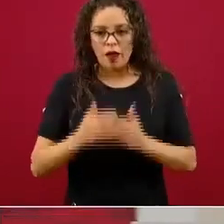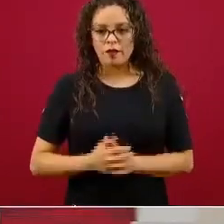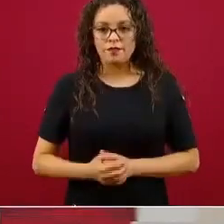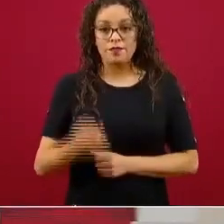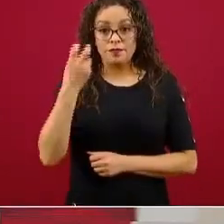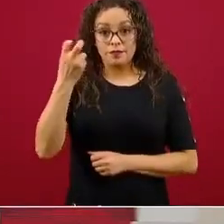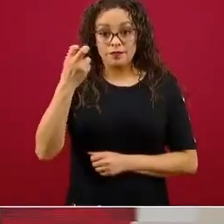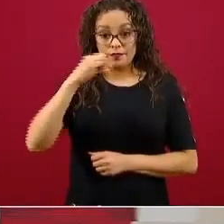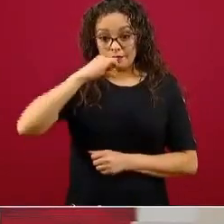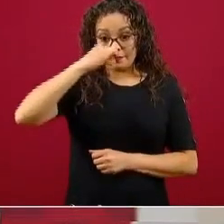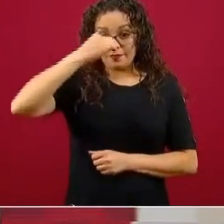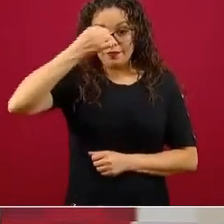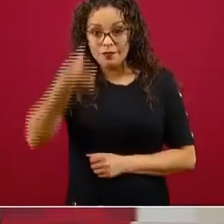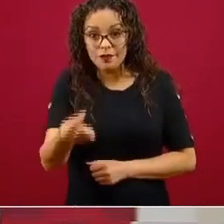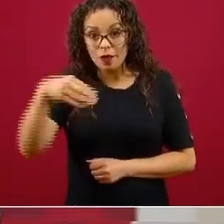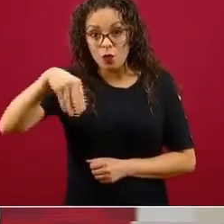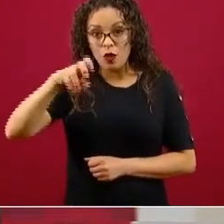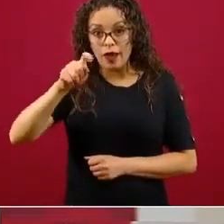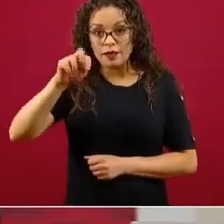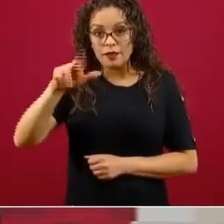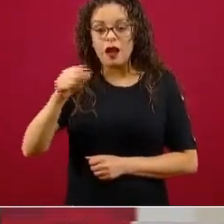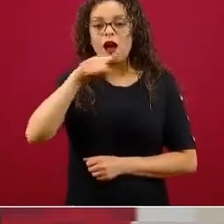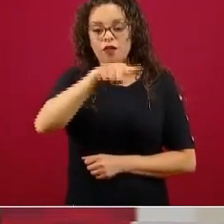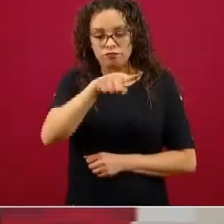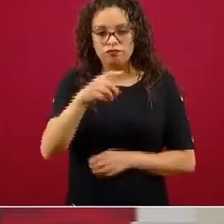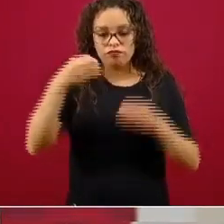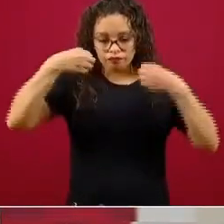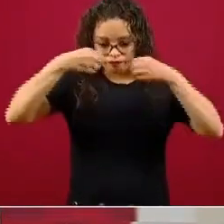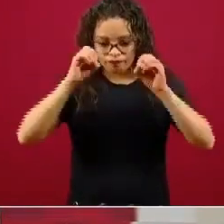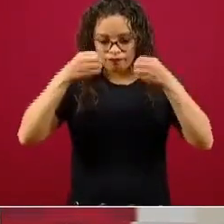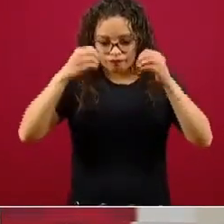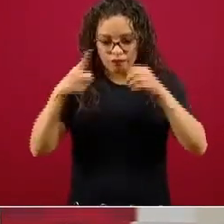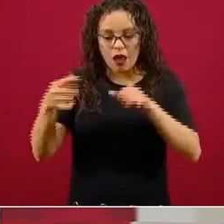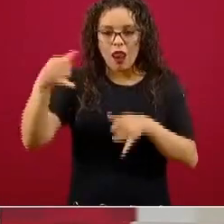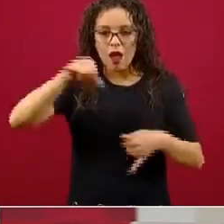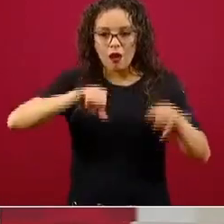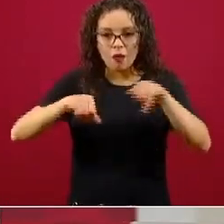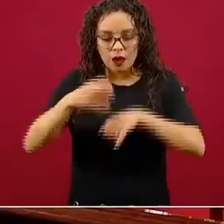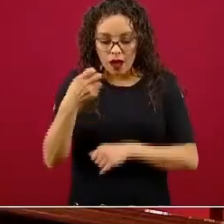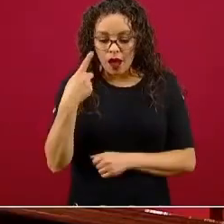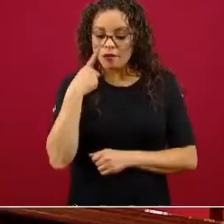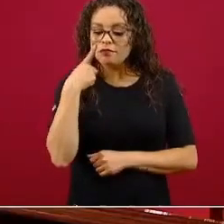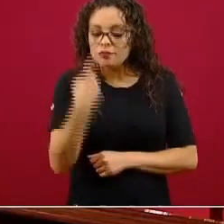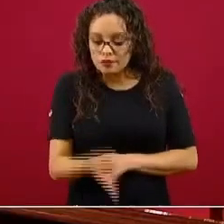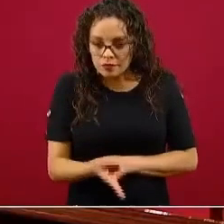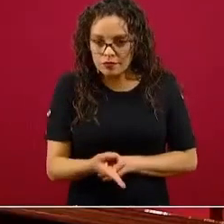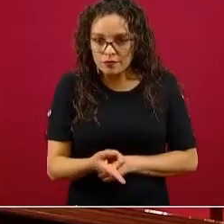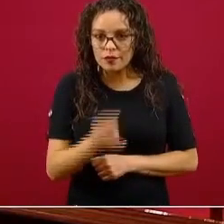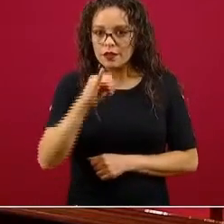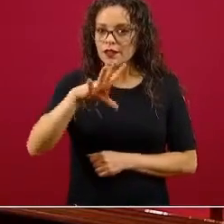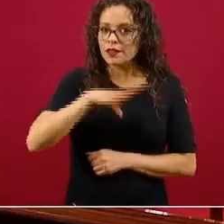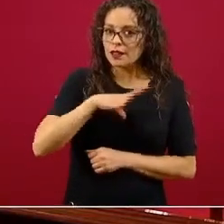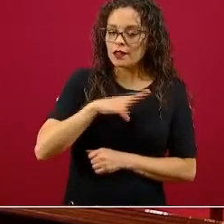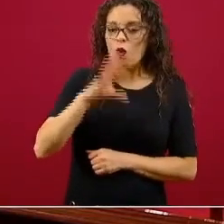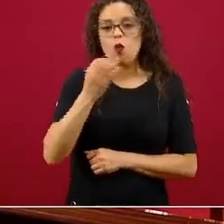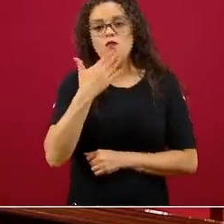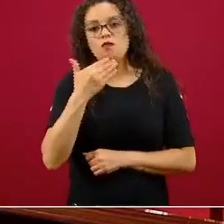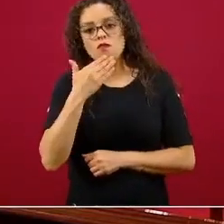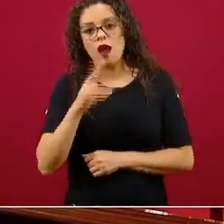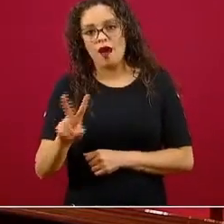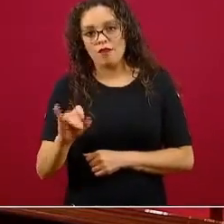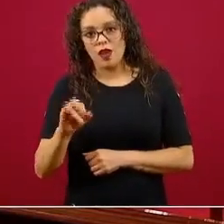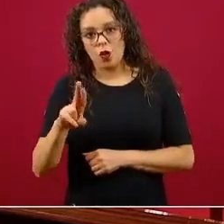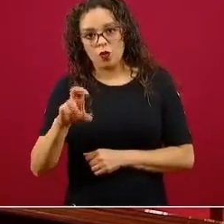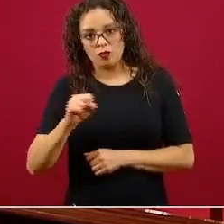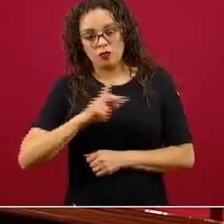hace una prueba de laboratorio que se llama PCR y se puede encontrar el virus. Pero puede ocurrir en personas con COVID, que es lo más probable, es